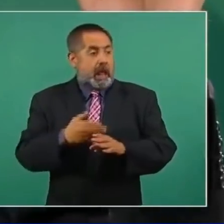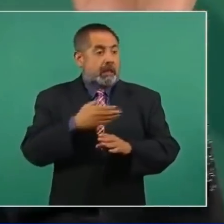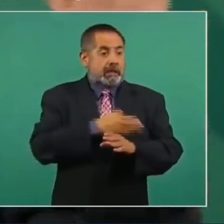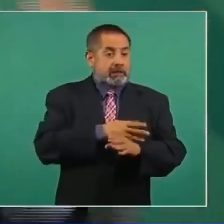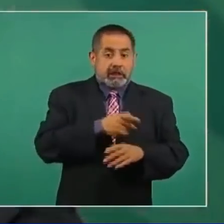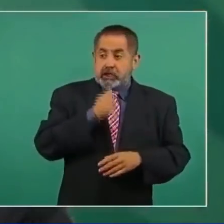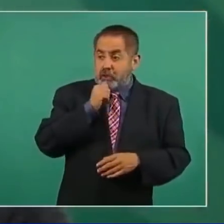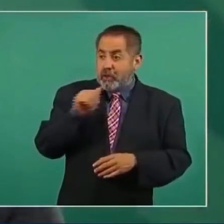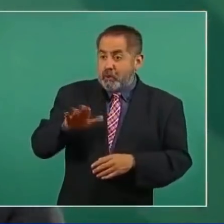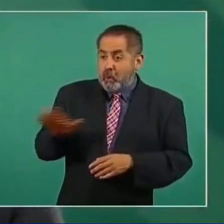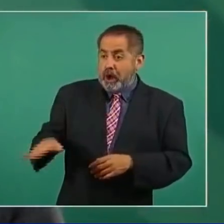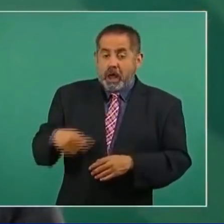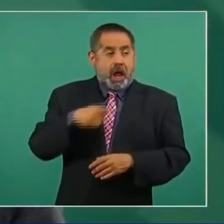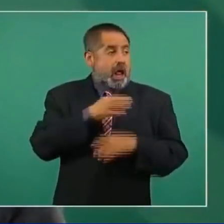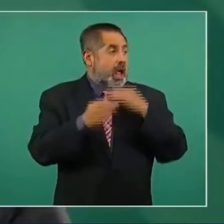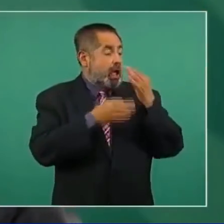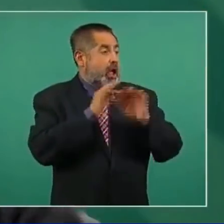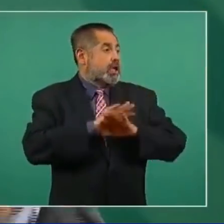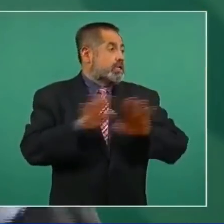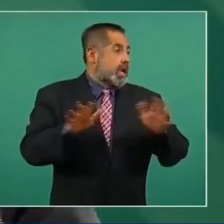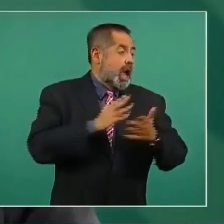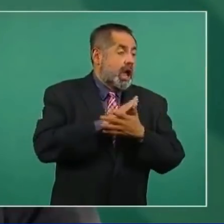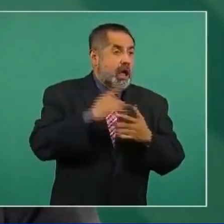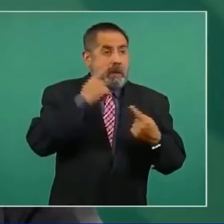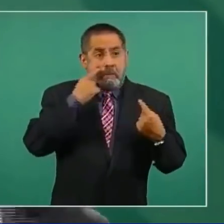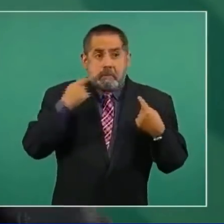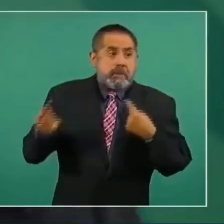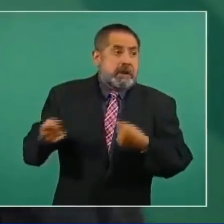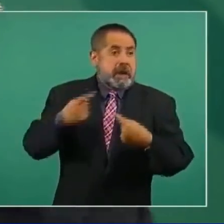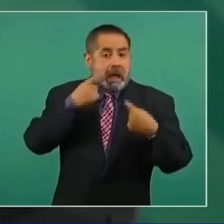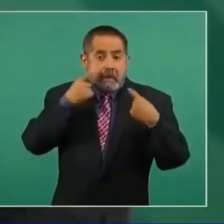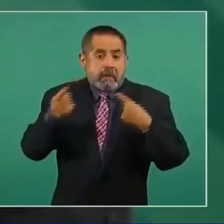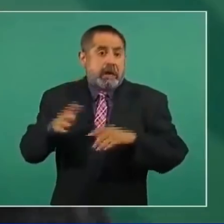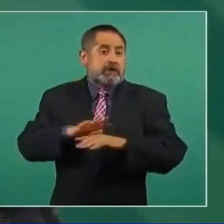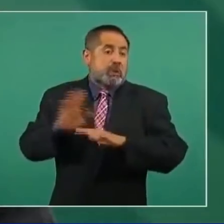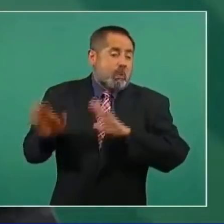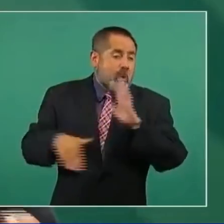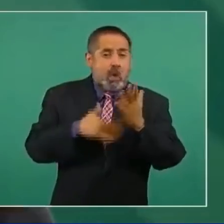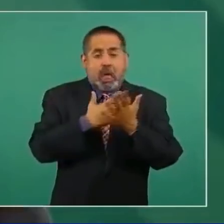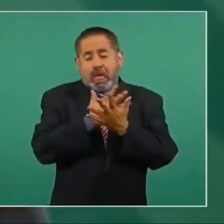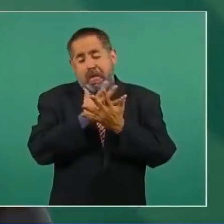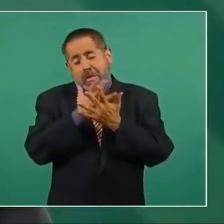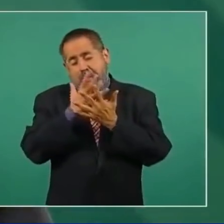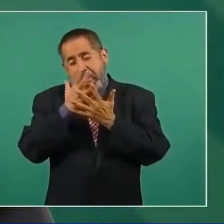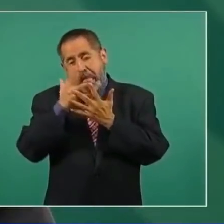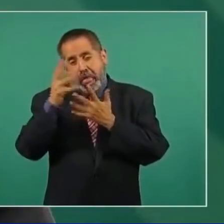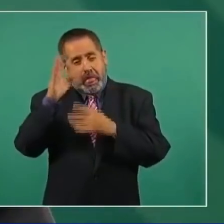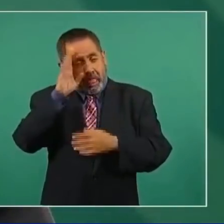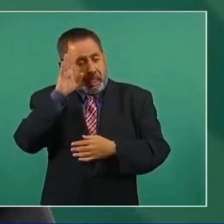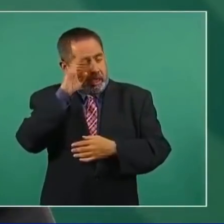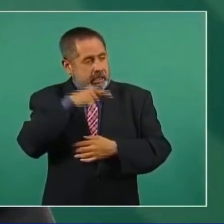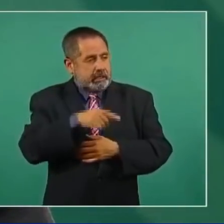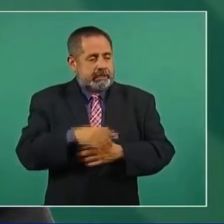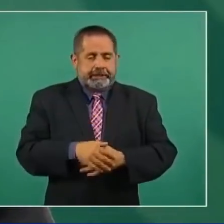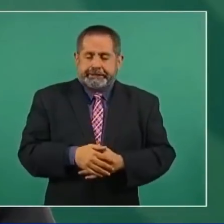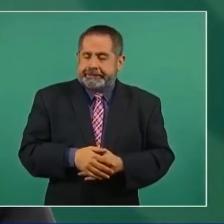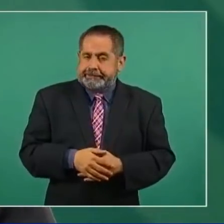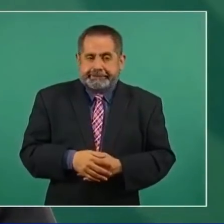pero el sensacionalismo, el amarillismo, no, Es